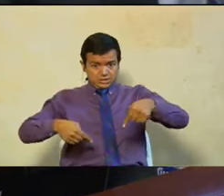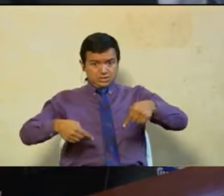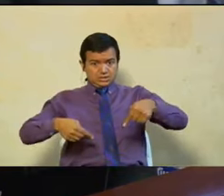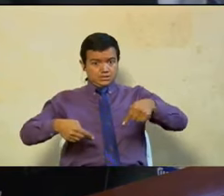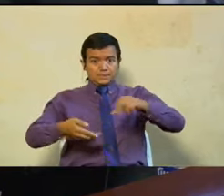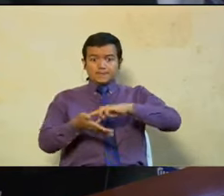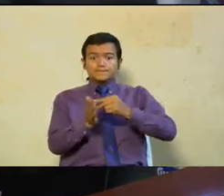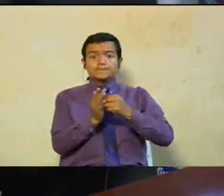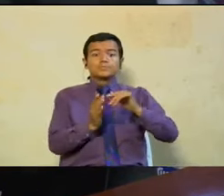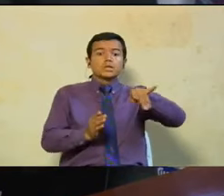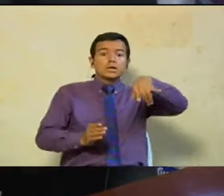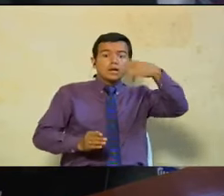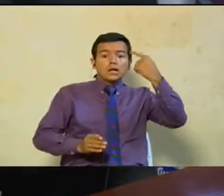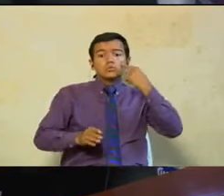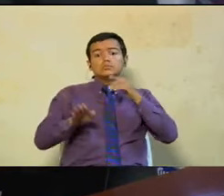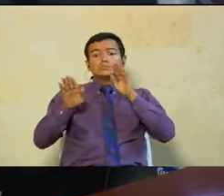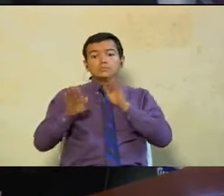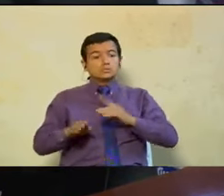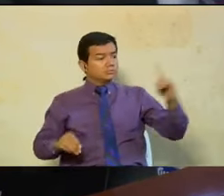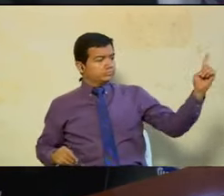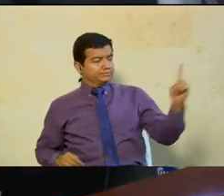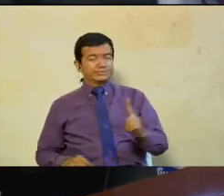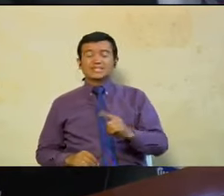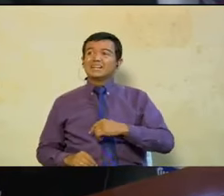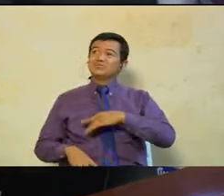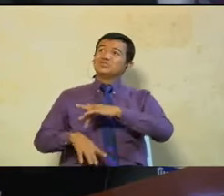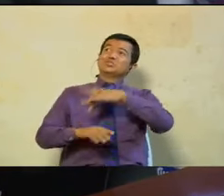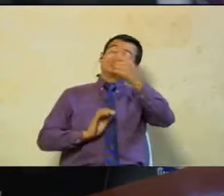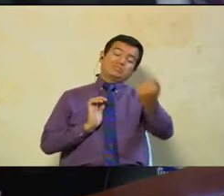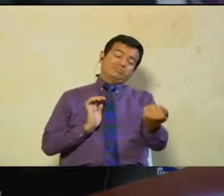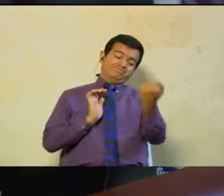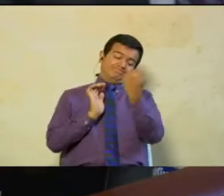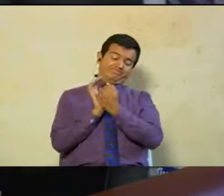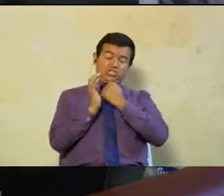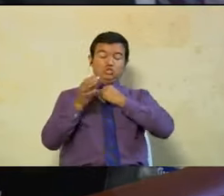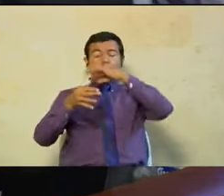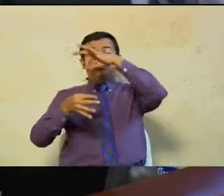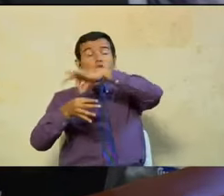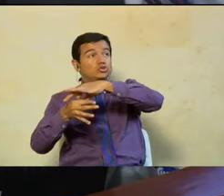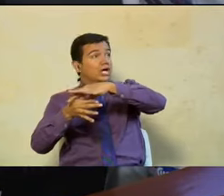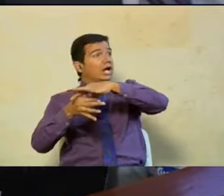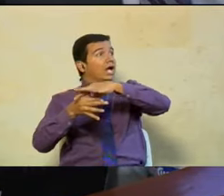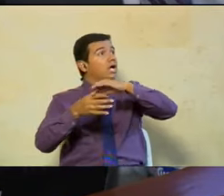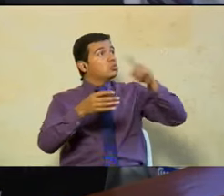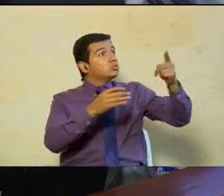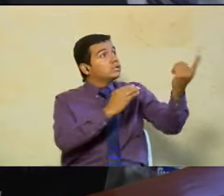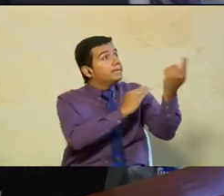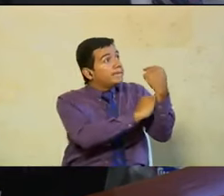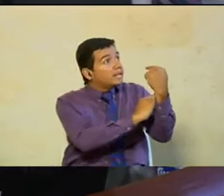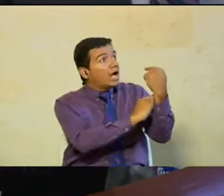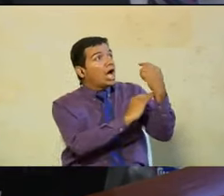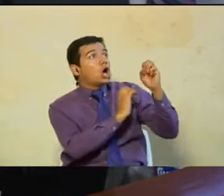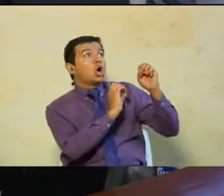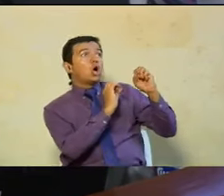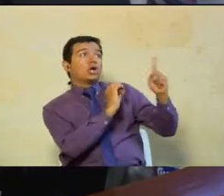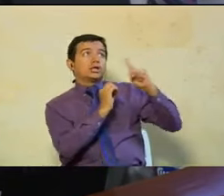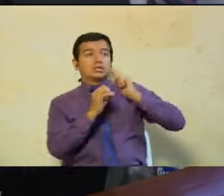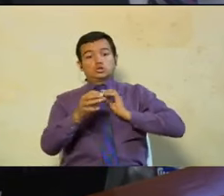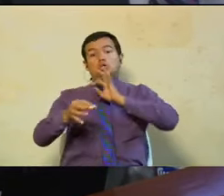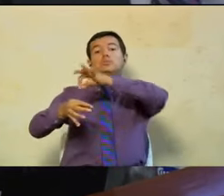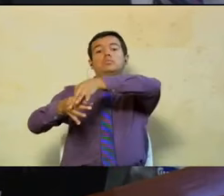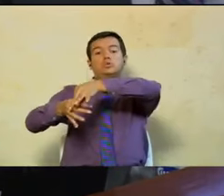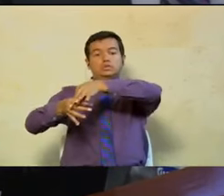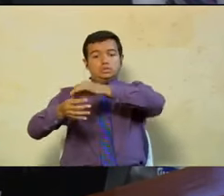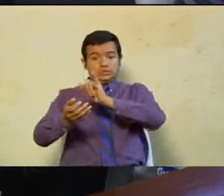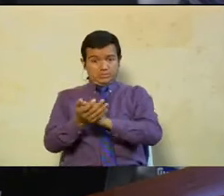venga algún parlamentario a votar obligatoriamente como quieran los directores o los dueños de las listas de